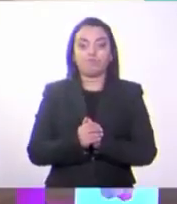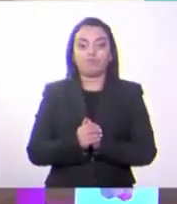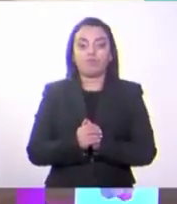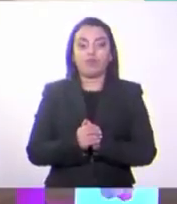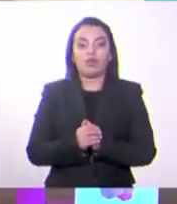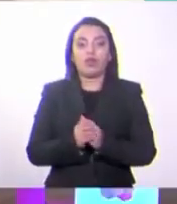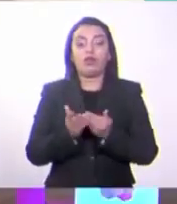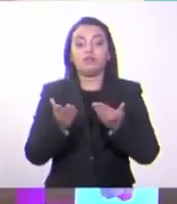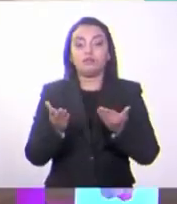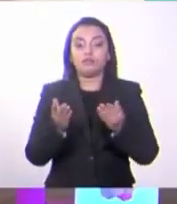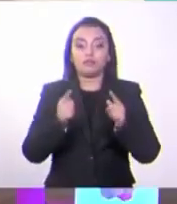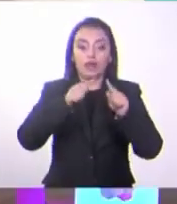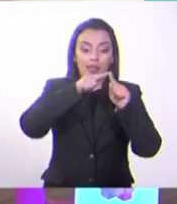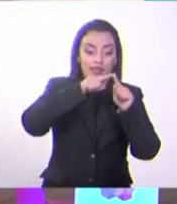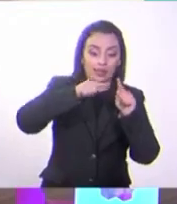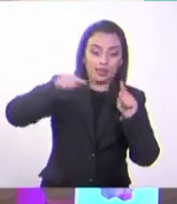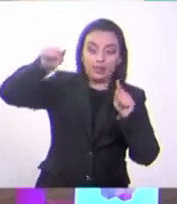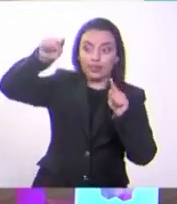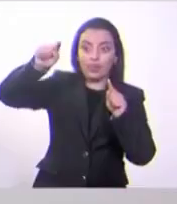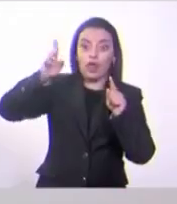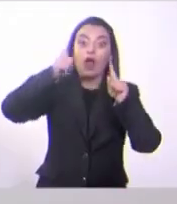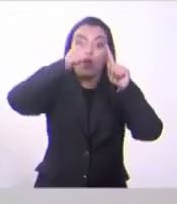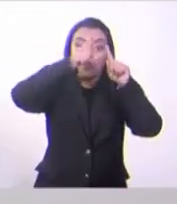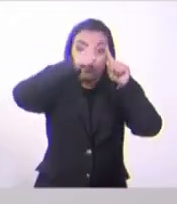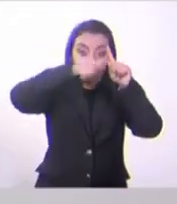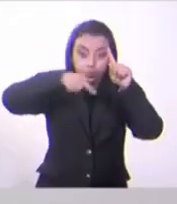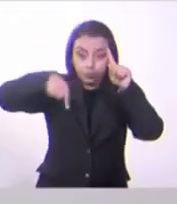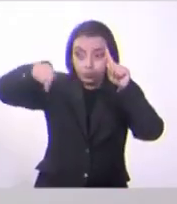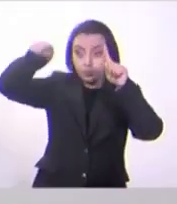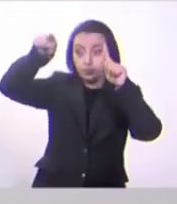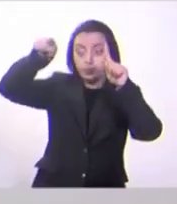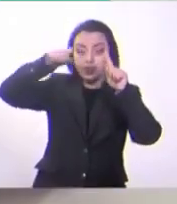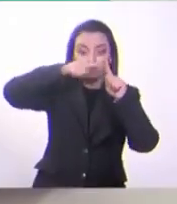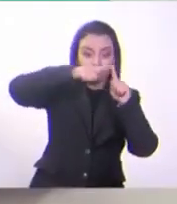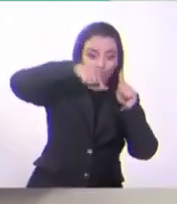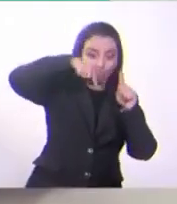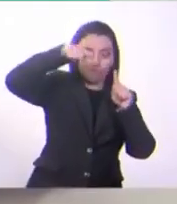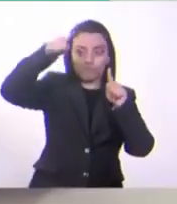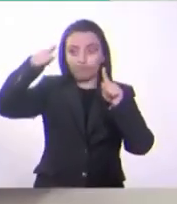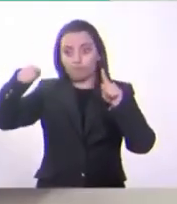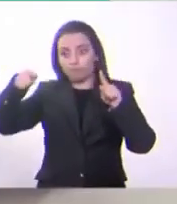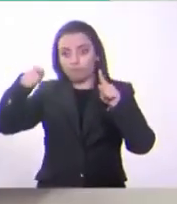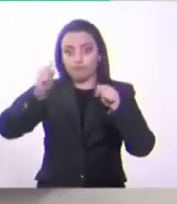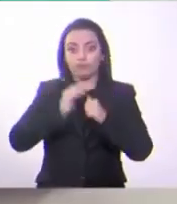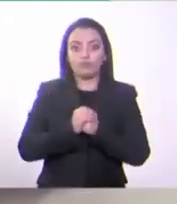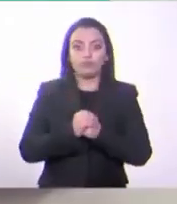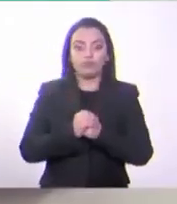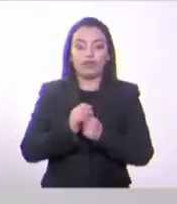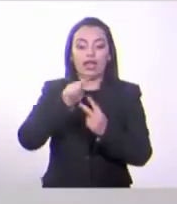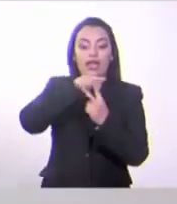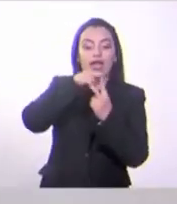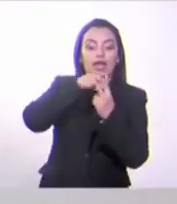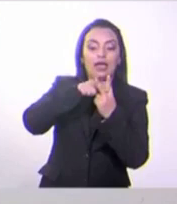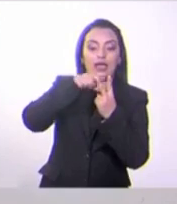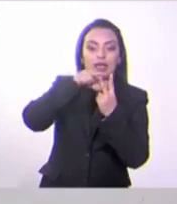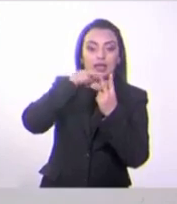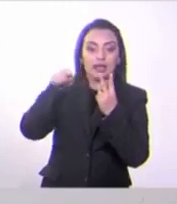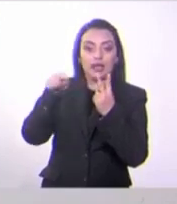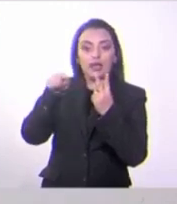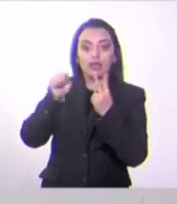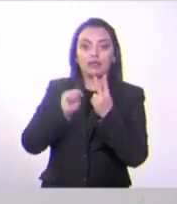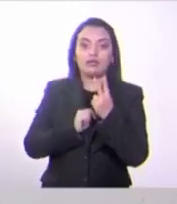parábola. Cúbica. Una función cúbica. Raíz cuadrada. La raíz cuadrada que le llamábamos